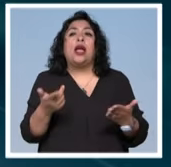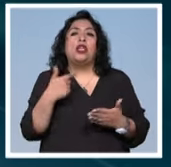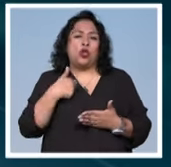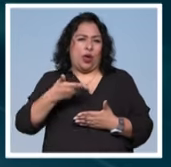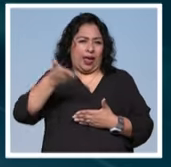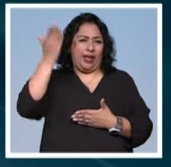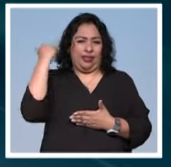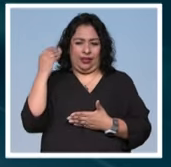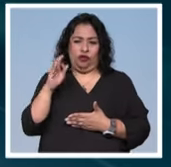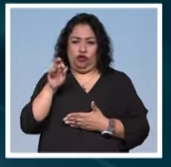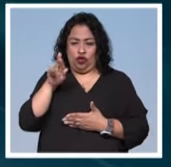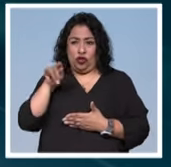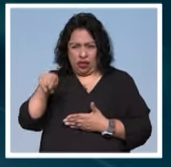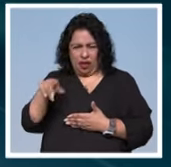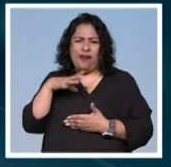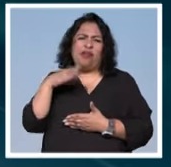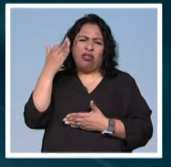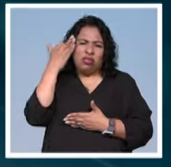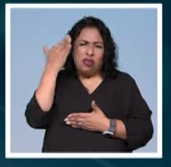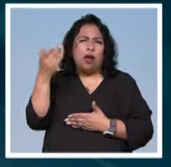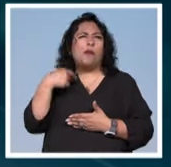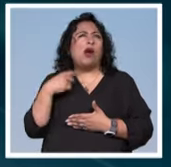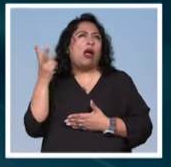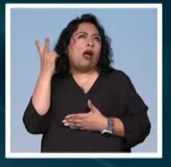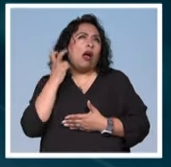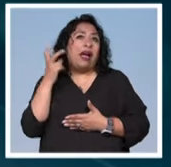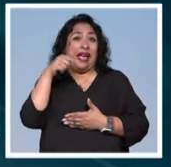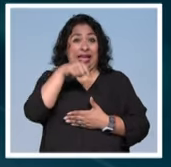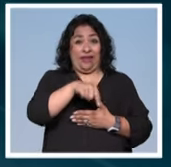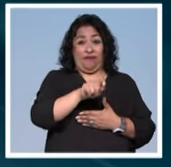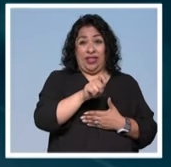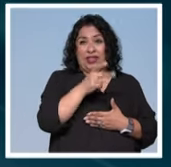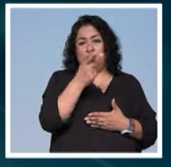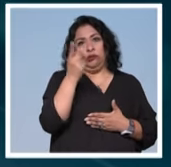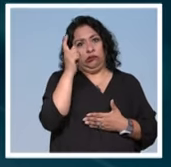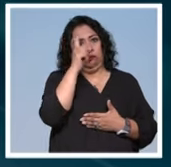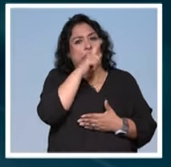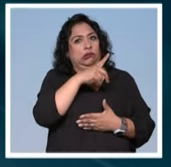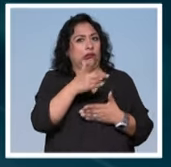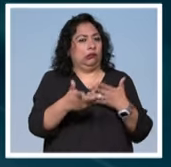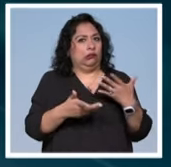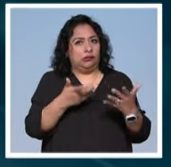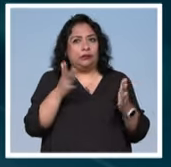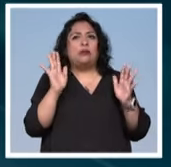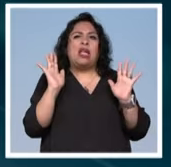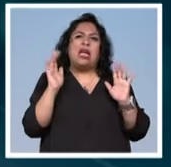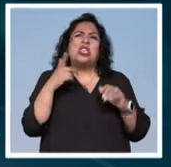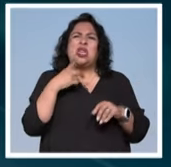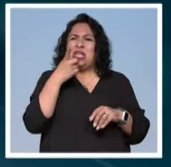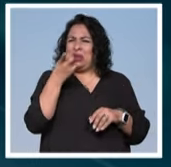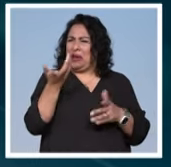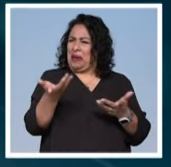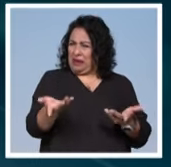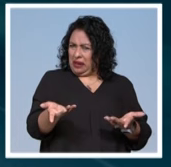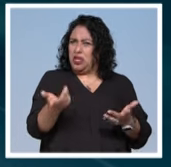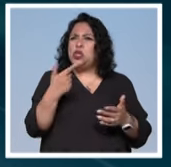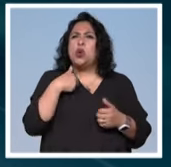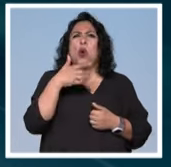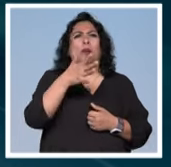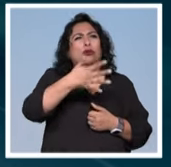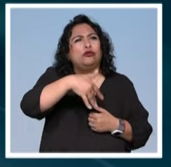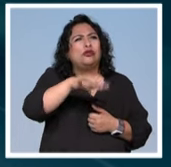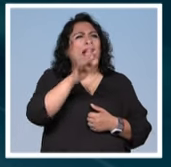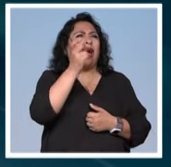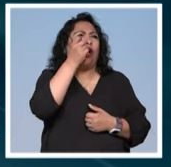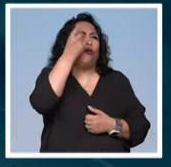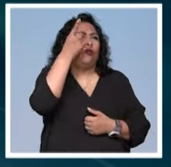estaba en la fonoteca y ahí tenía tiempo de escuchar audios aquí en el canal 22 es más difícil y entonces digo de pronto a ver voy a buscar